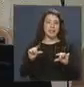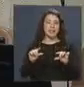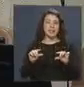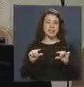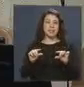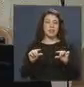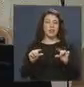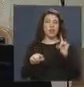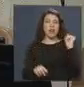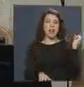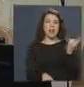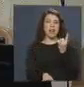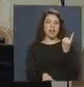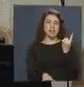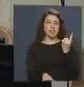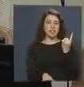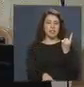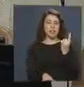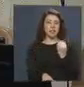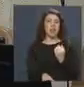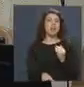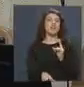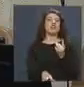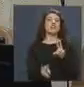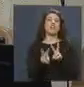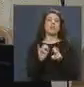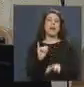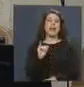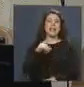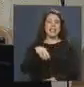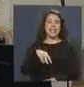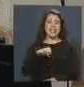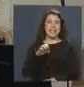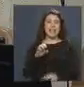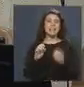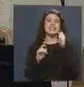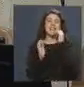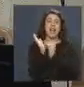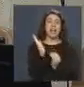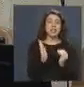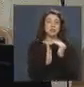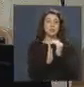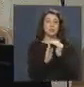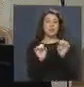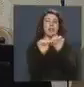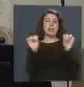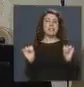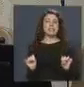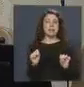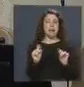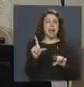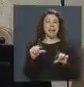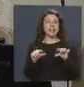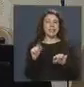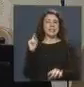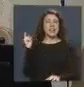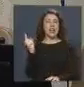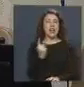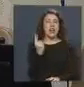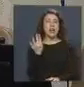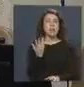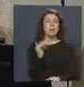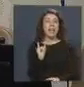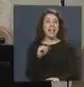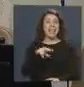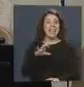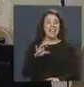es solo una cuestión referida al INE, es un upgrade del sistema estadístico nacional, porque pone al